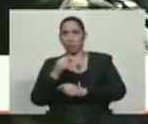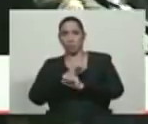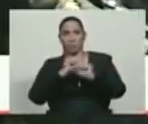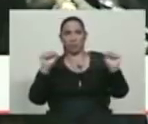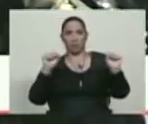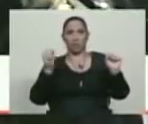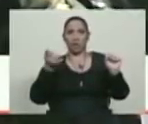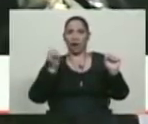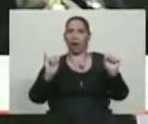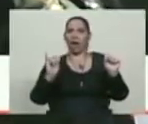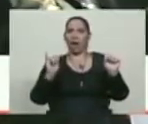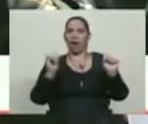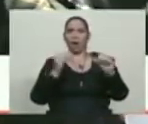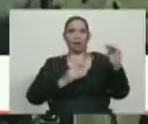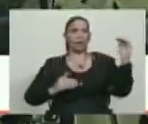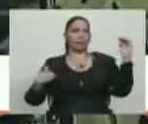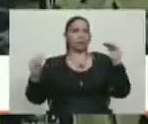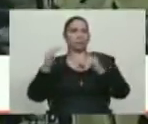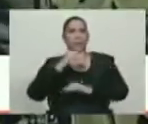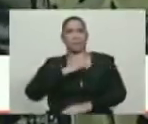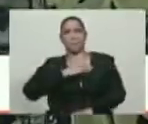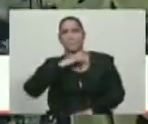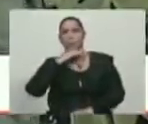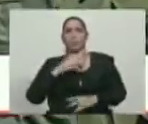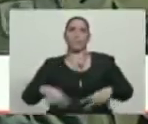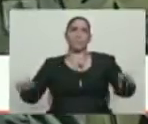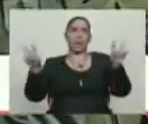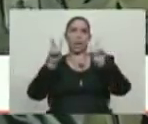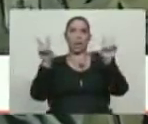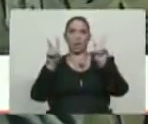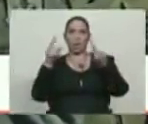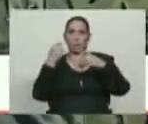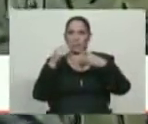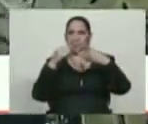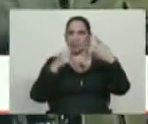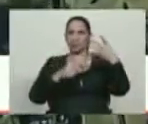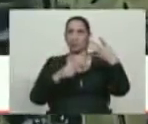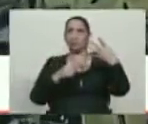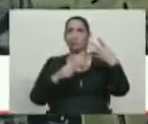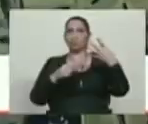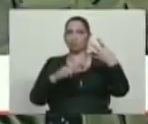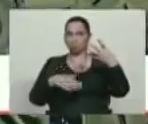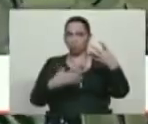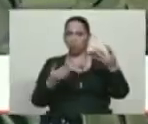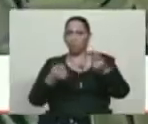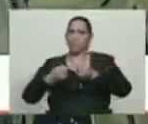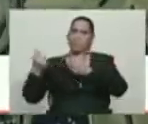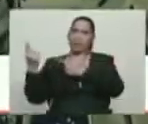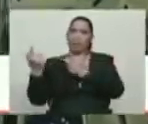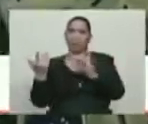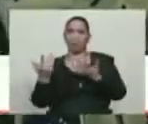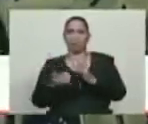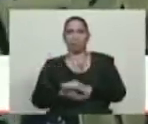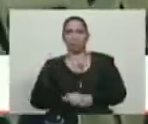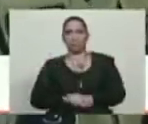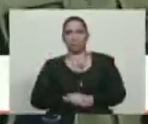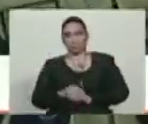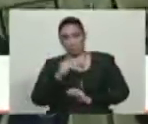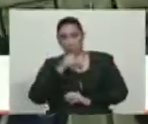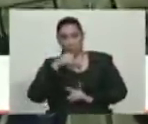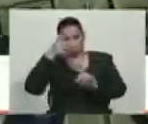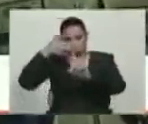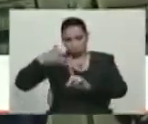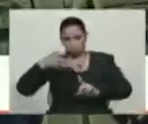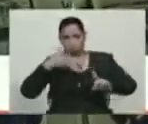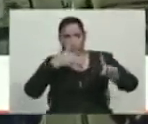tenemos suficientes valores y principios para exportar. Los exportamos gratis. A quien quiera valores y principios,